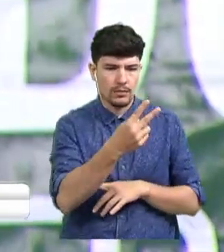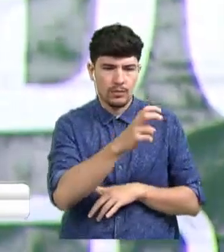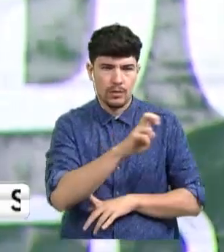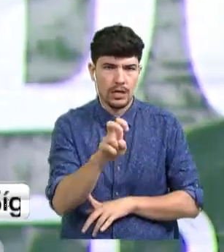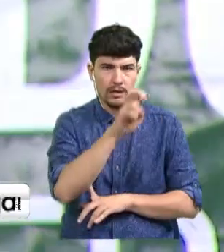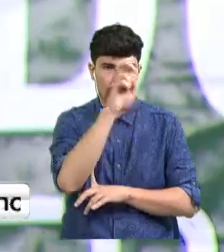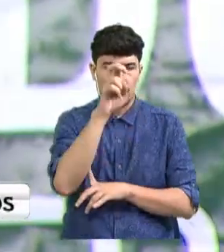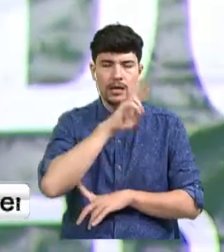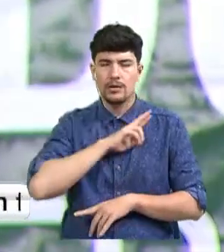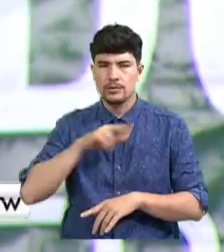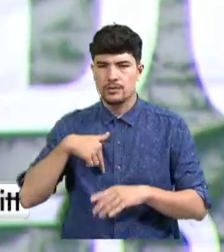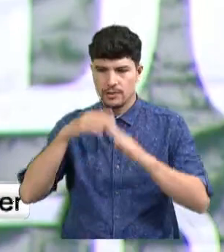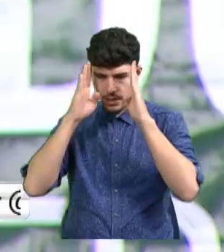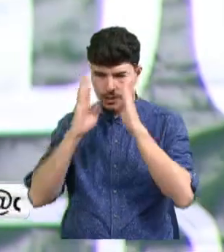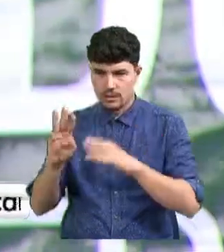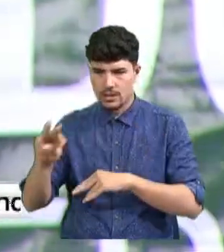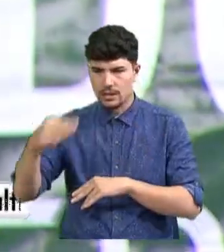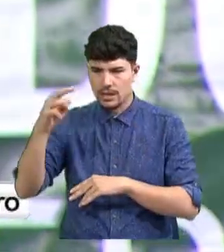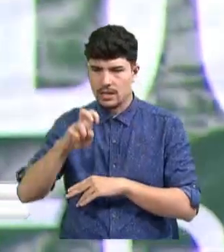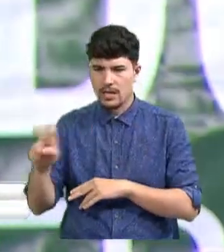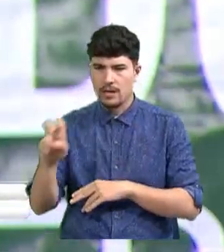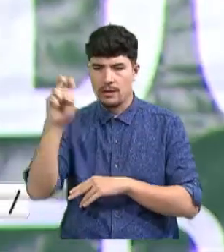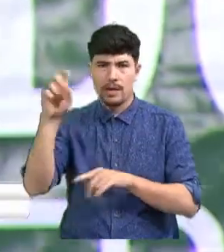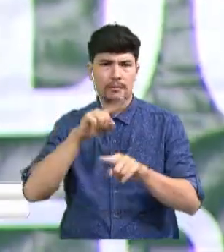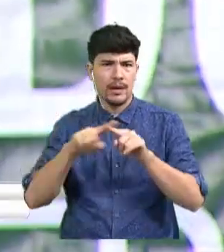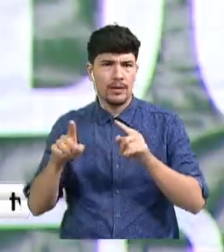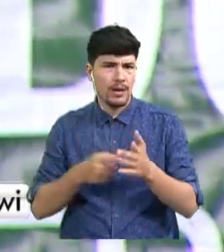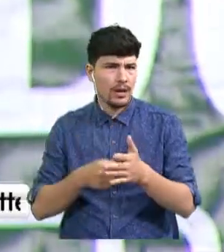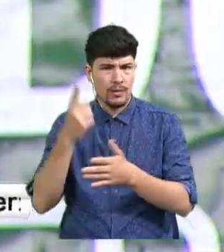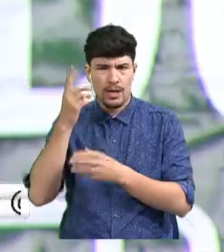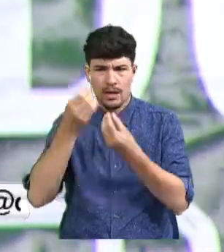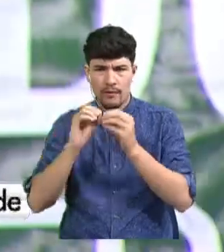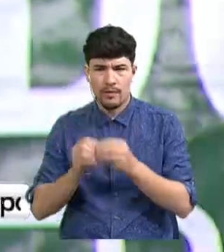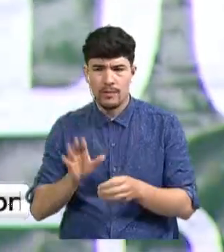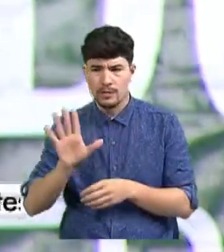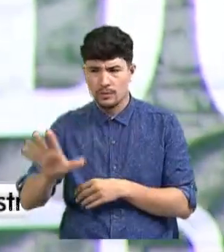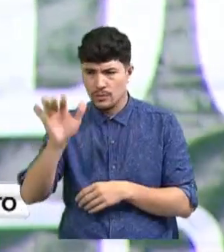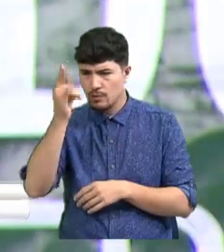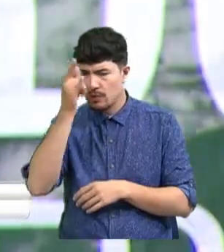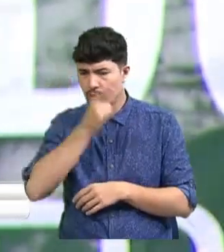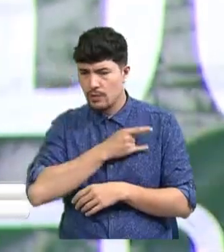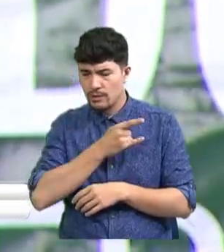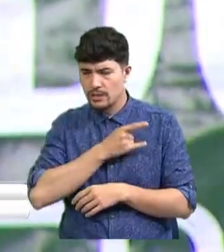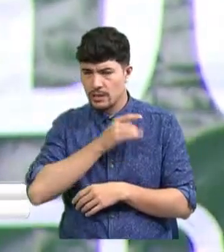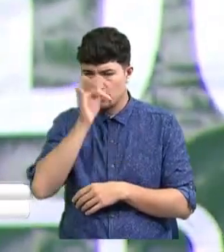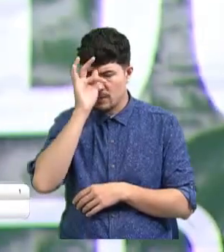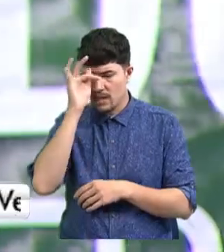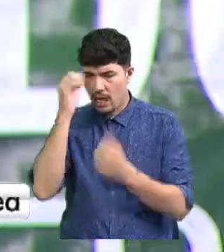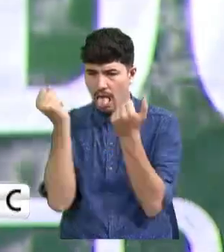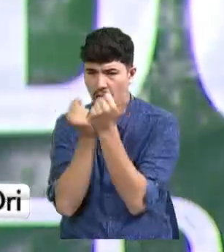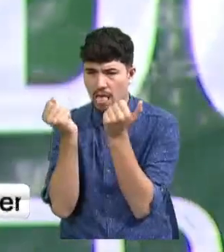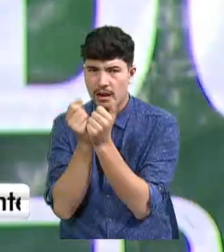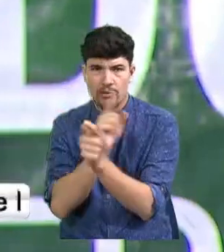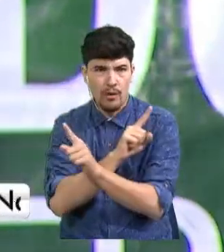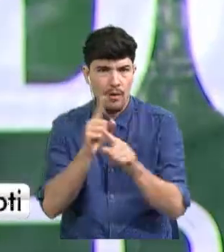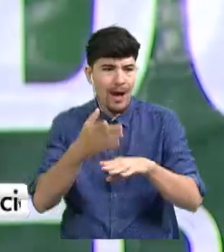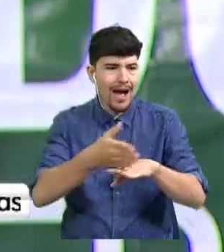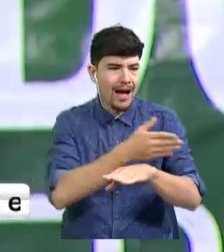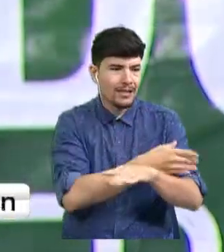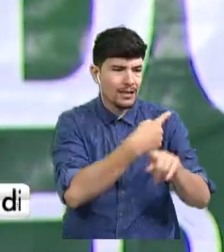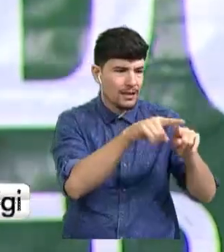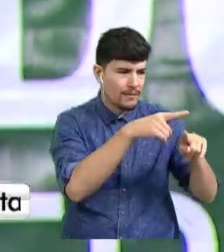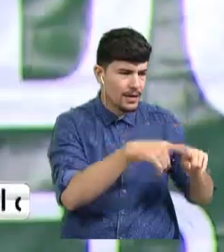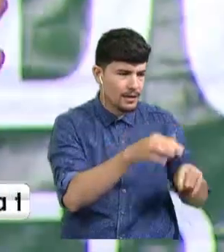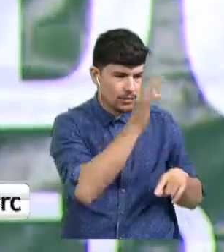nosotros atender el tercer nivel. Pero la única forma de descongestionar el hospital universitario es que haya una buena campaña de promoción y prevención